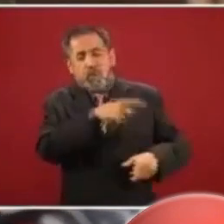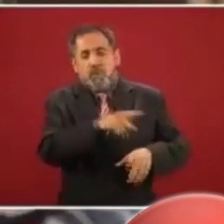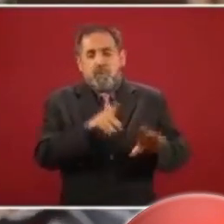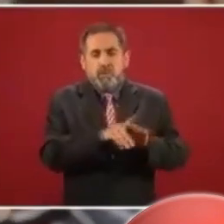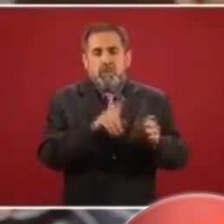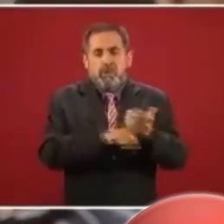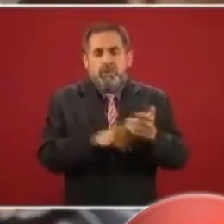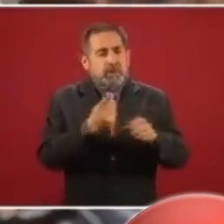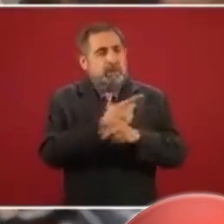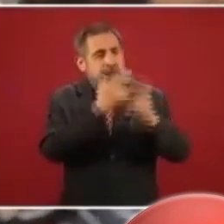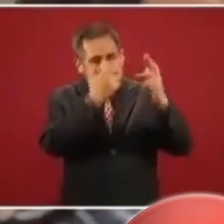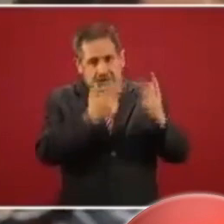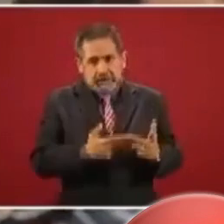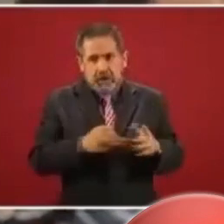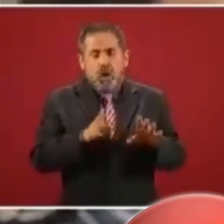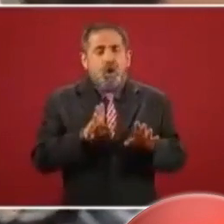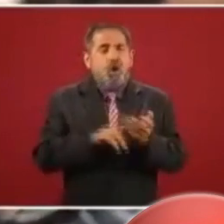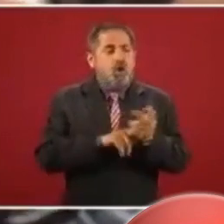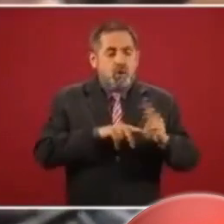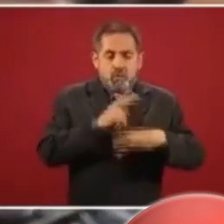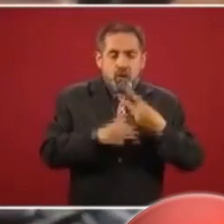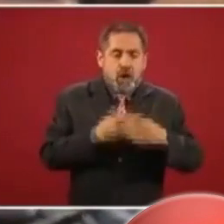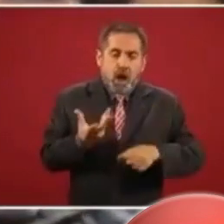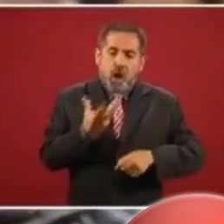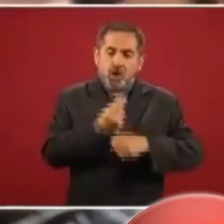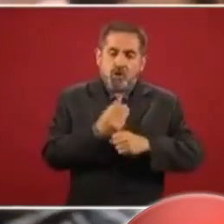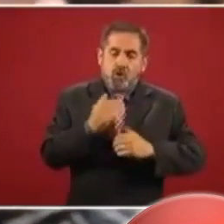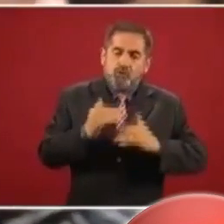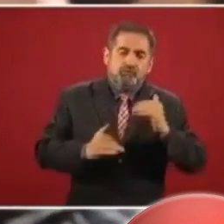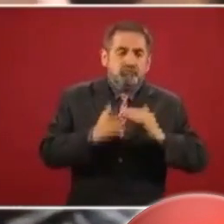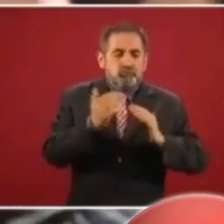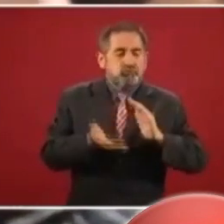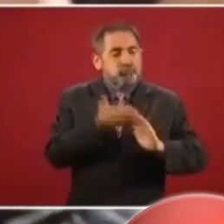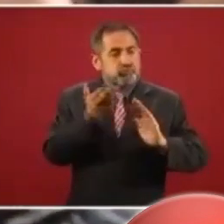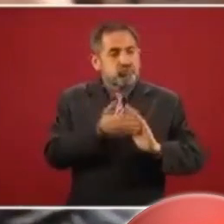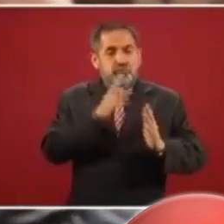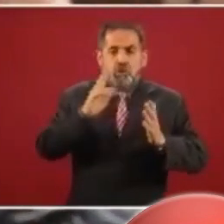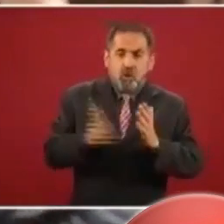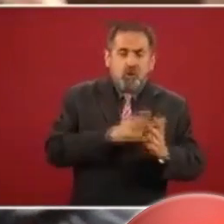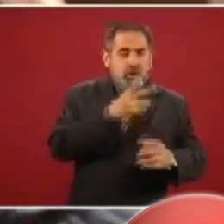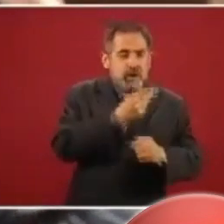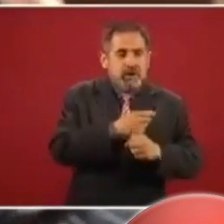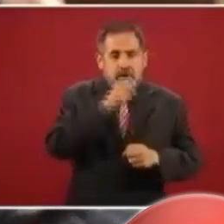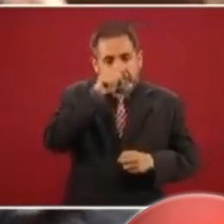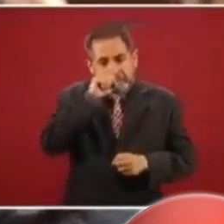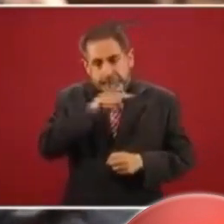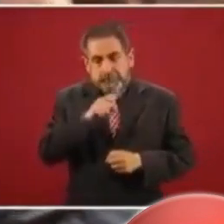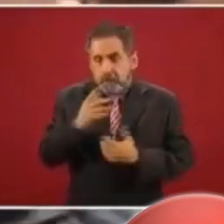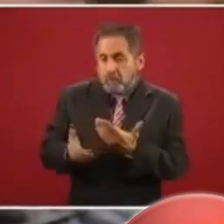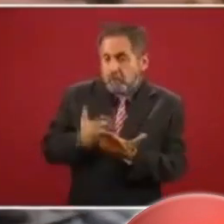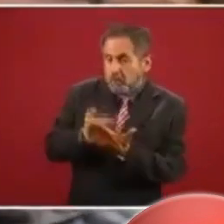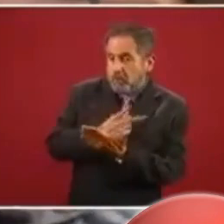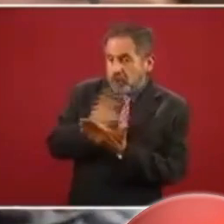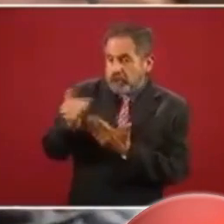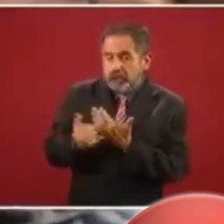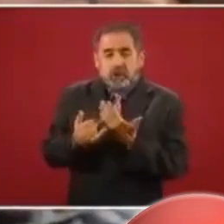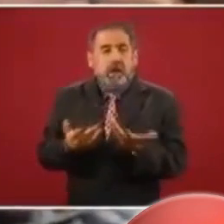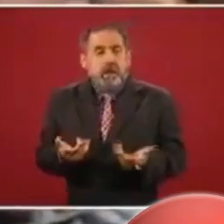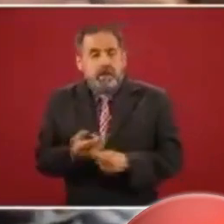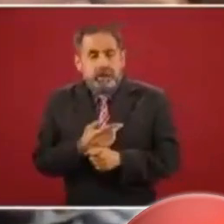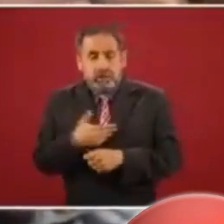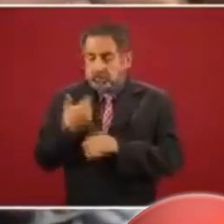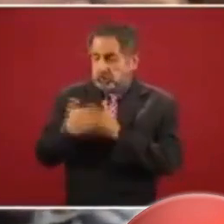demolición y obviamente de la construcción de este mismo, si el proyecto ya se ha presentado, cuáles son los detalles, si se pudiera